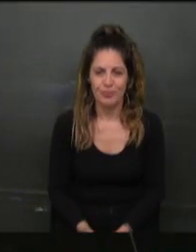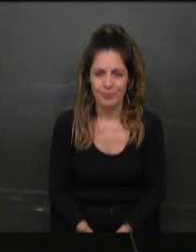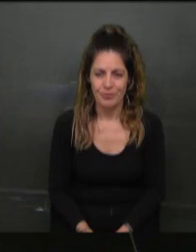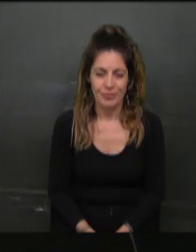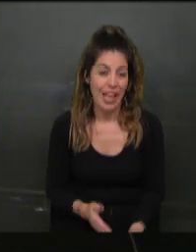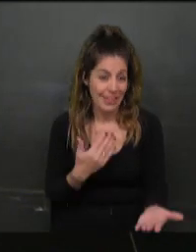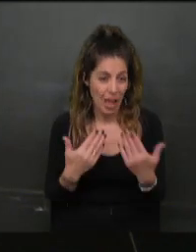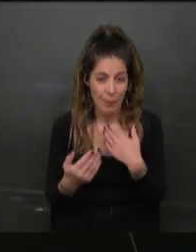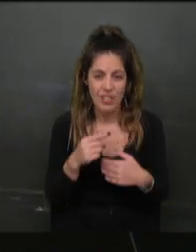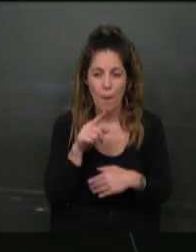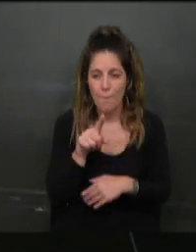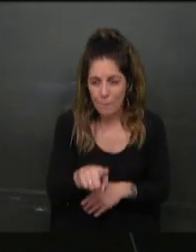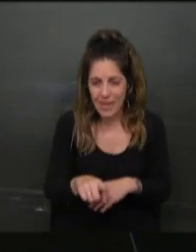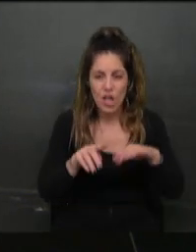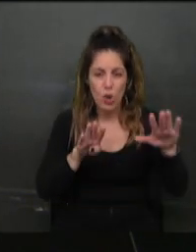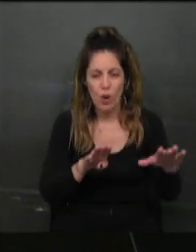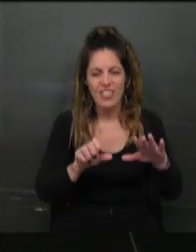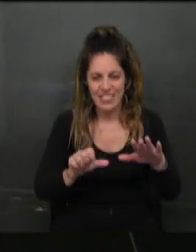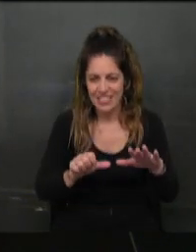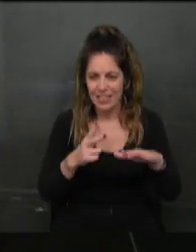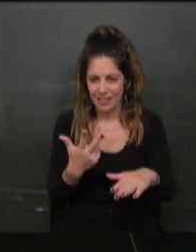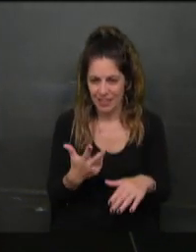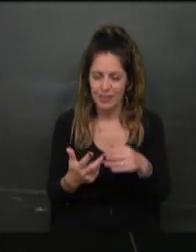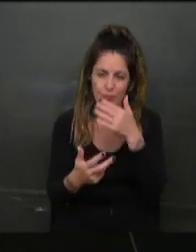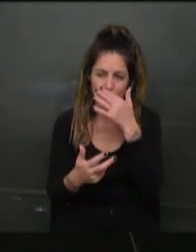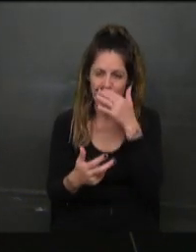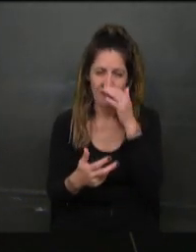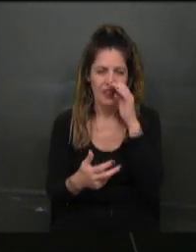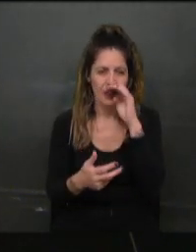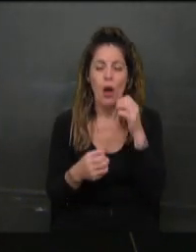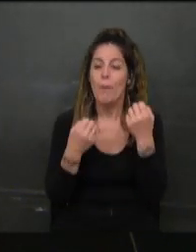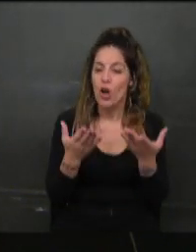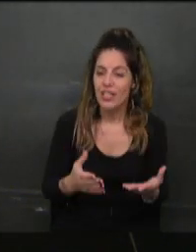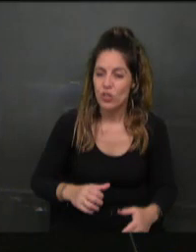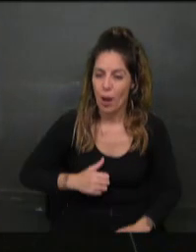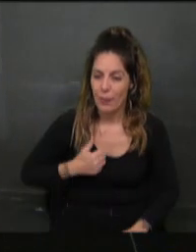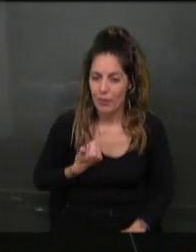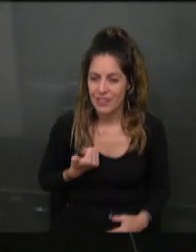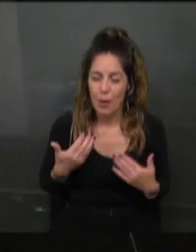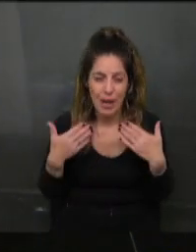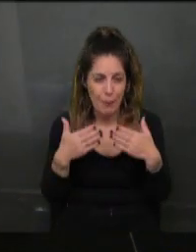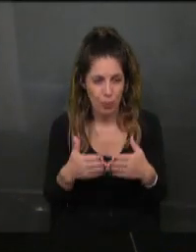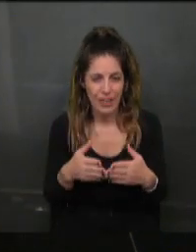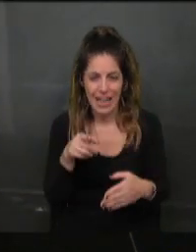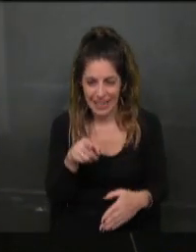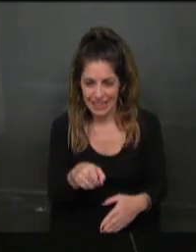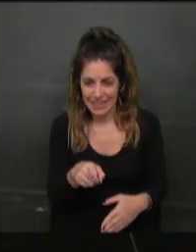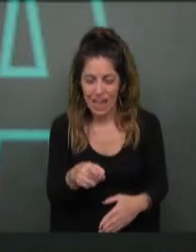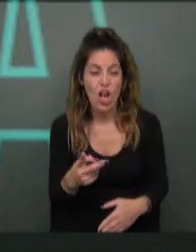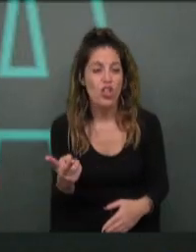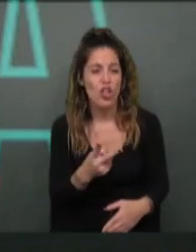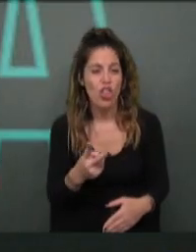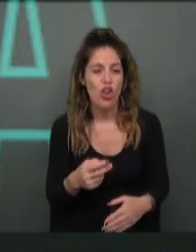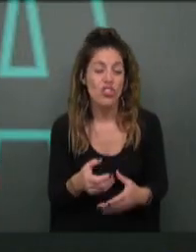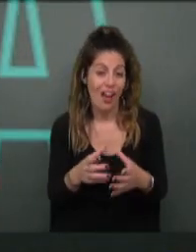estamos hablando de 1963 63 justamente y por eso aproveché también para preguntarle a Georgina sobre esos dos grandes